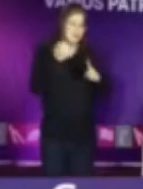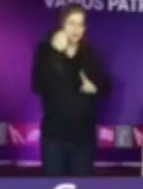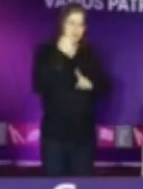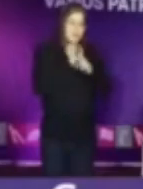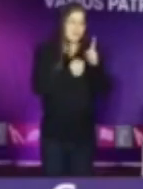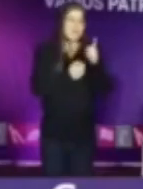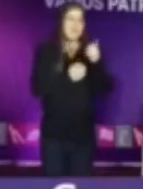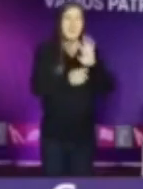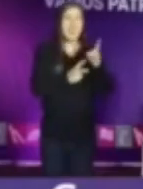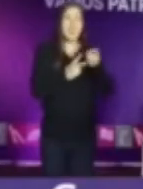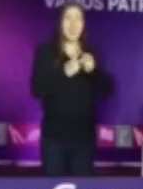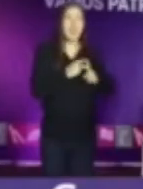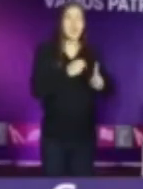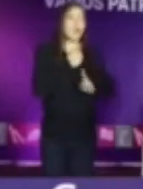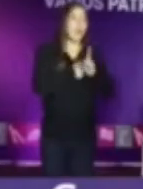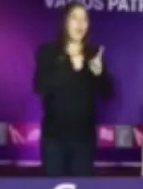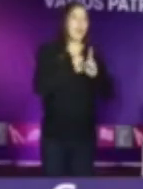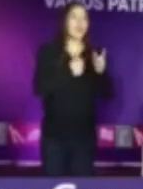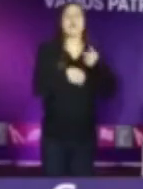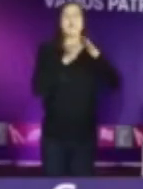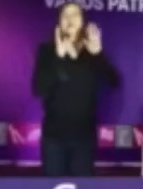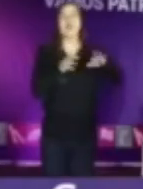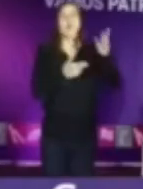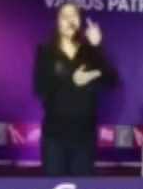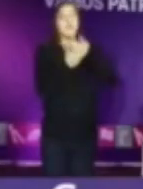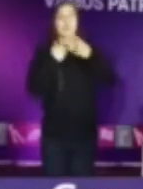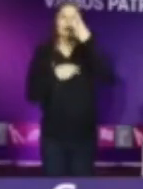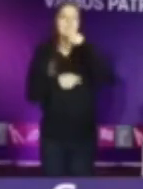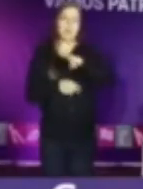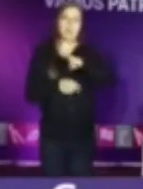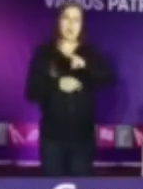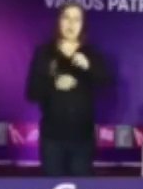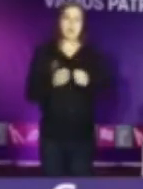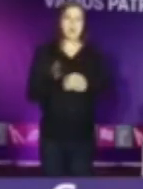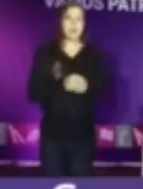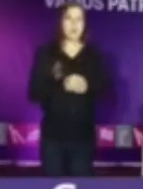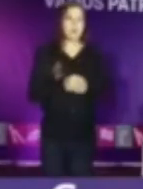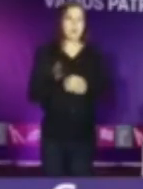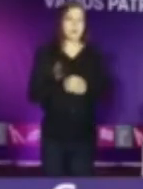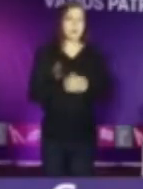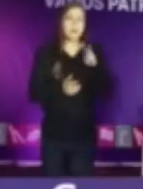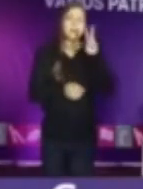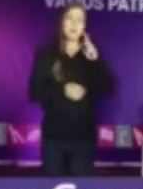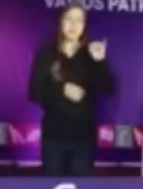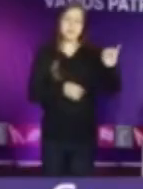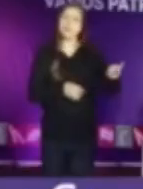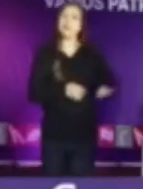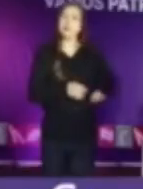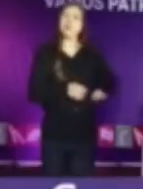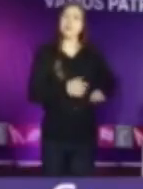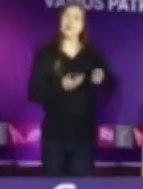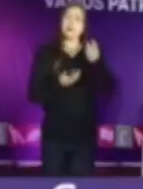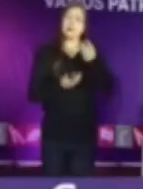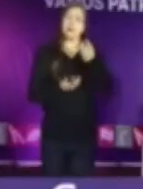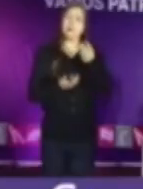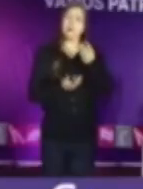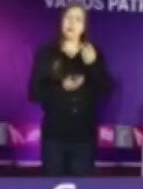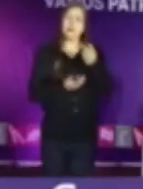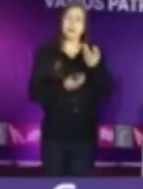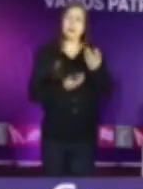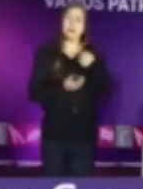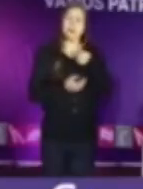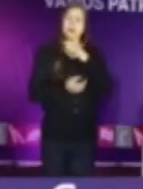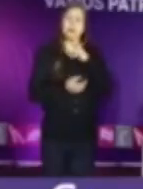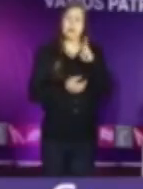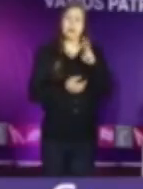dije no más, me regresé a México. Y qué interesante, es fascinante cómo